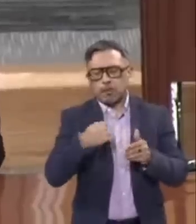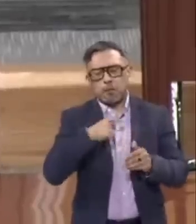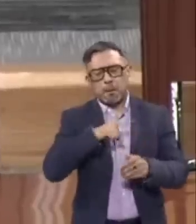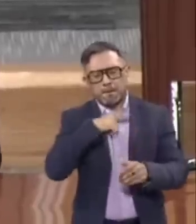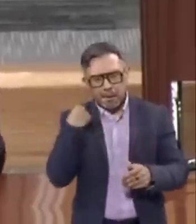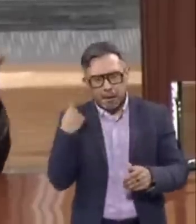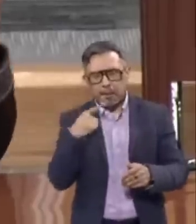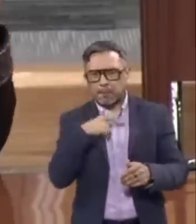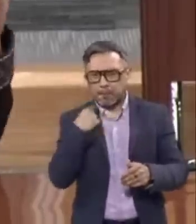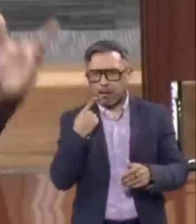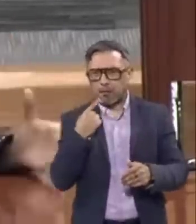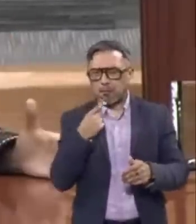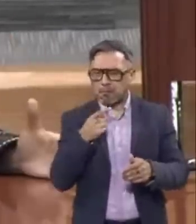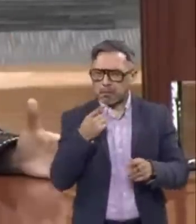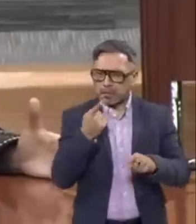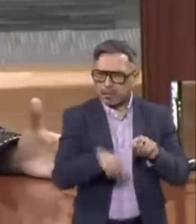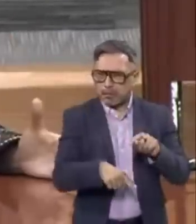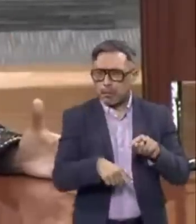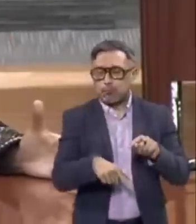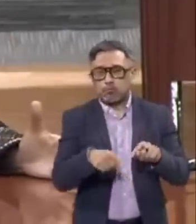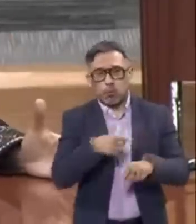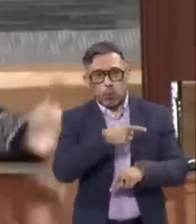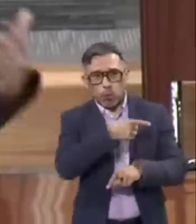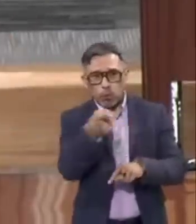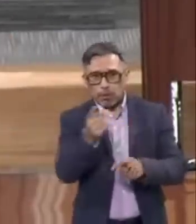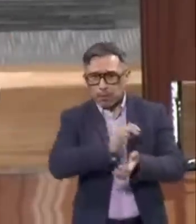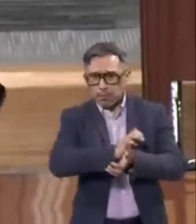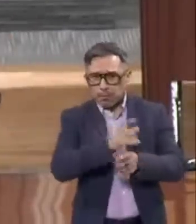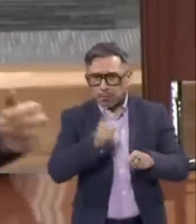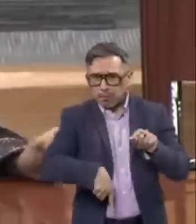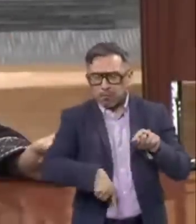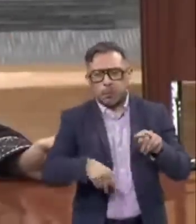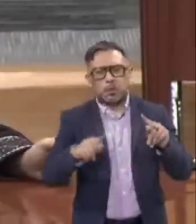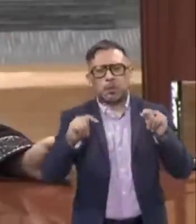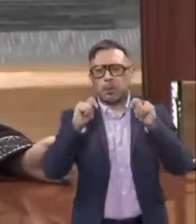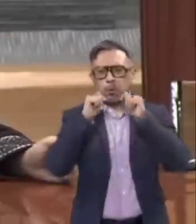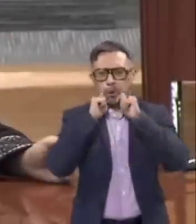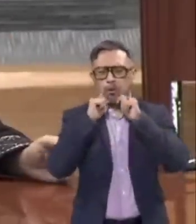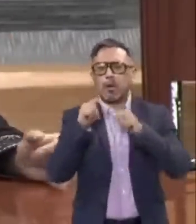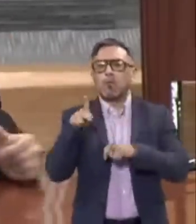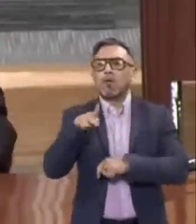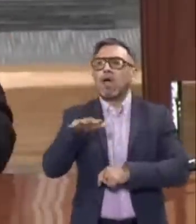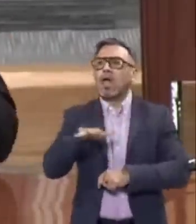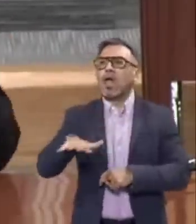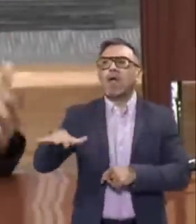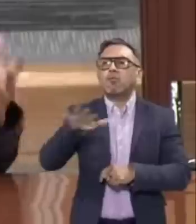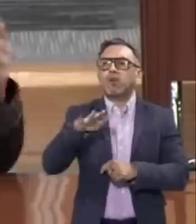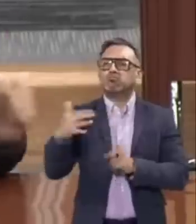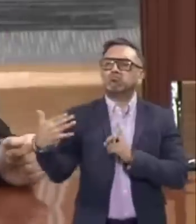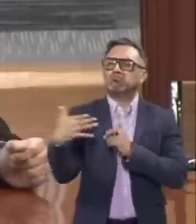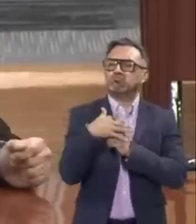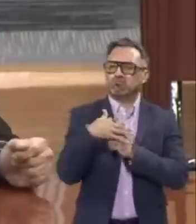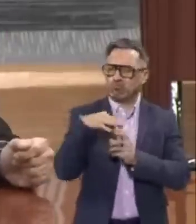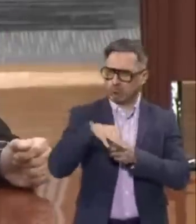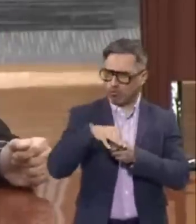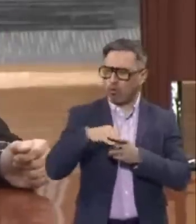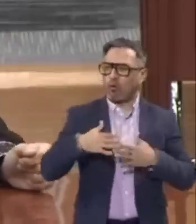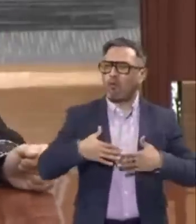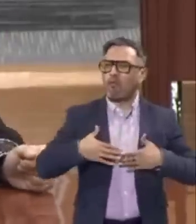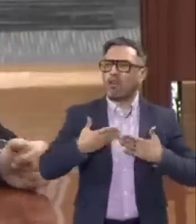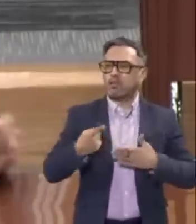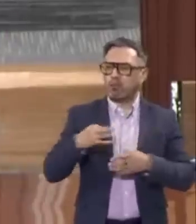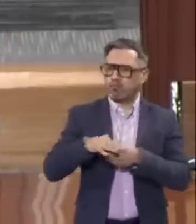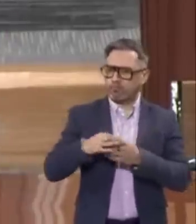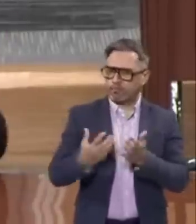aún así, pese a ustedes, el pueblo nos refrendó su confianza. Luego, señor presidente,